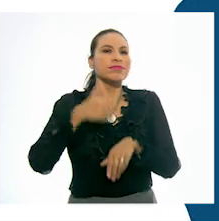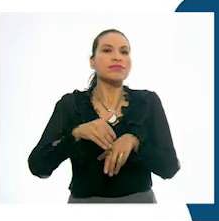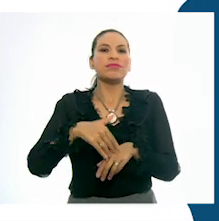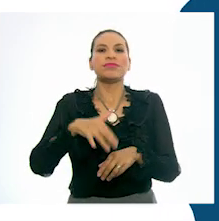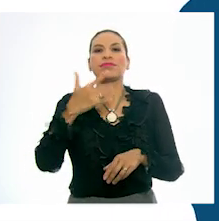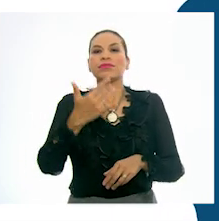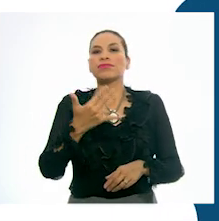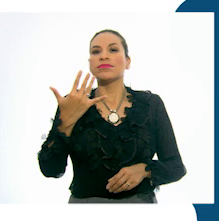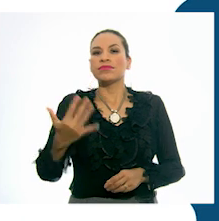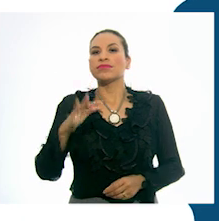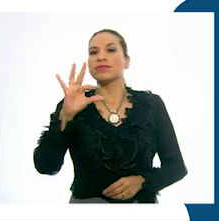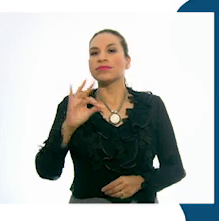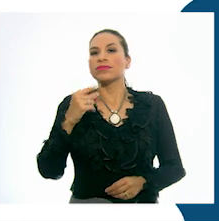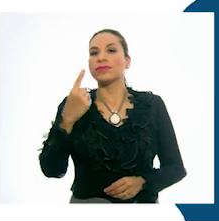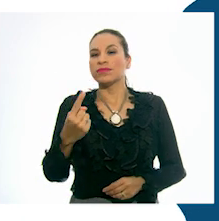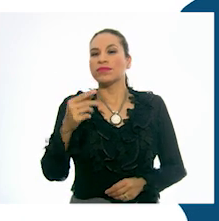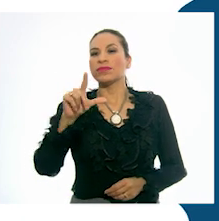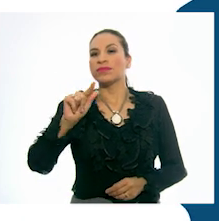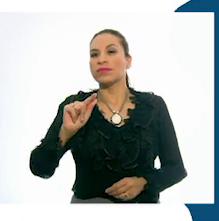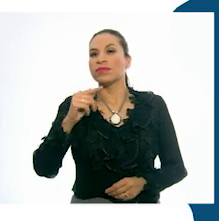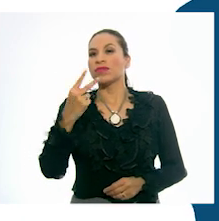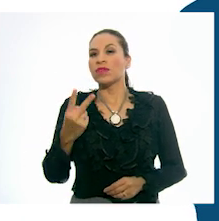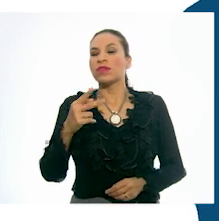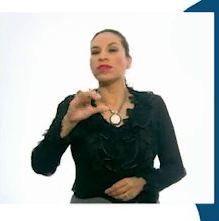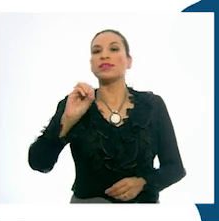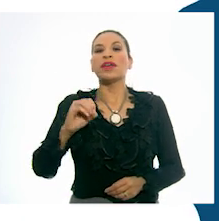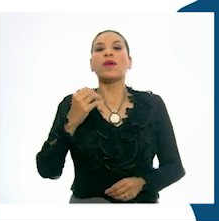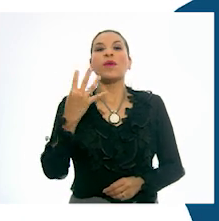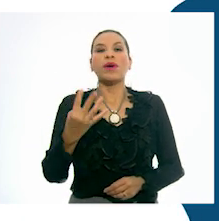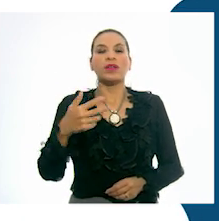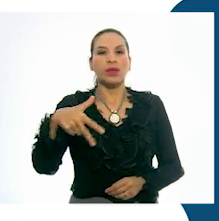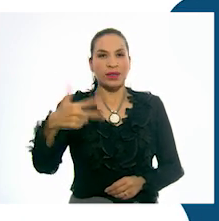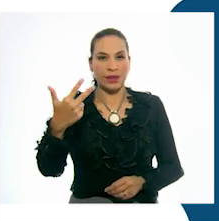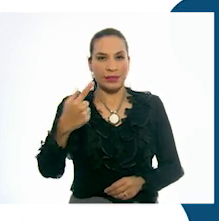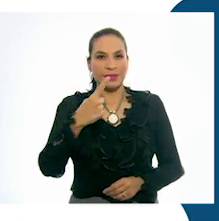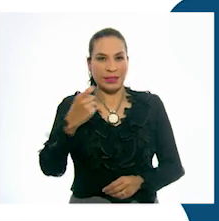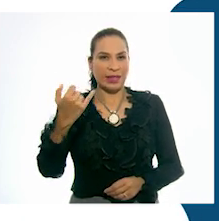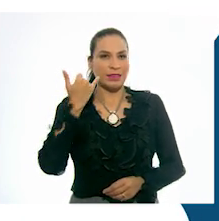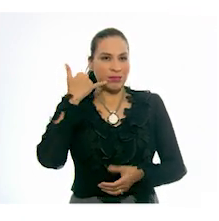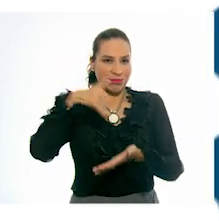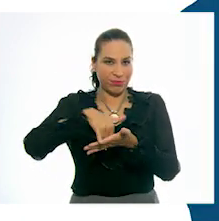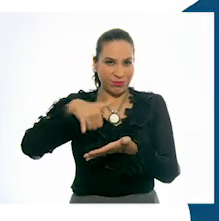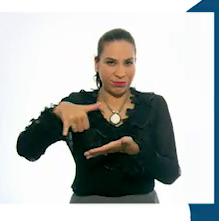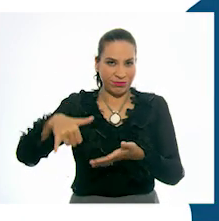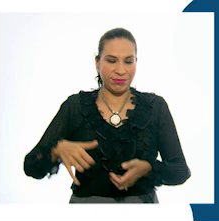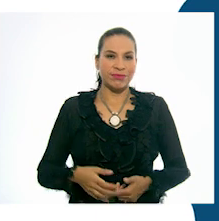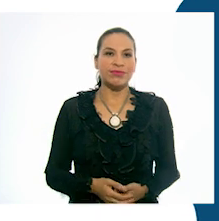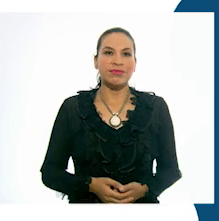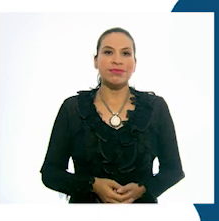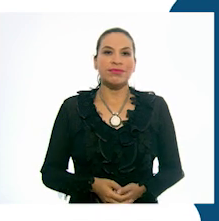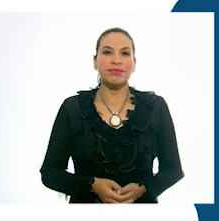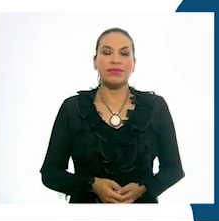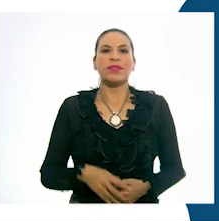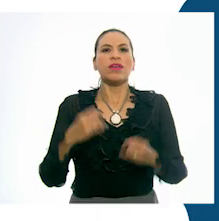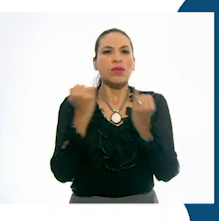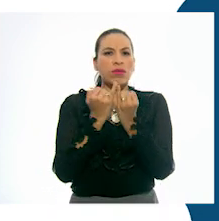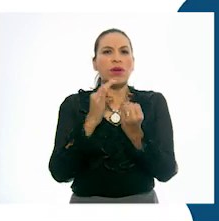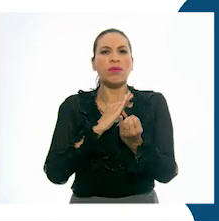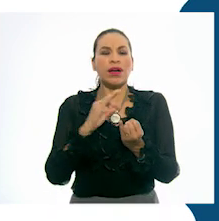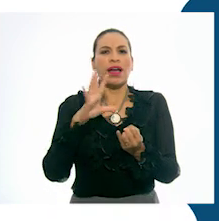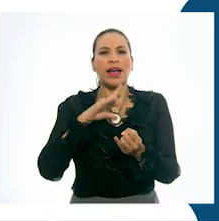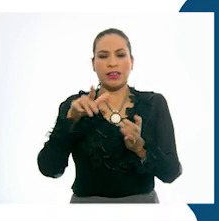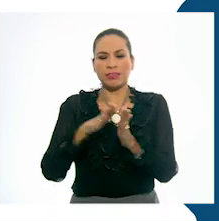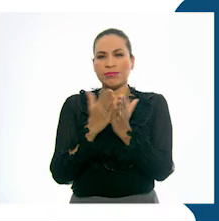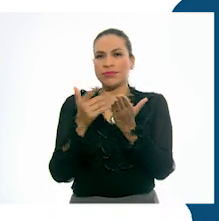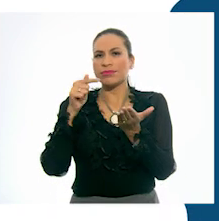teléfono 55 41 72 04 13 con 100 líneas. También puedes encontrar